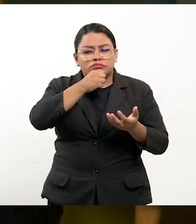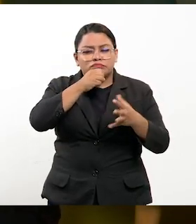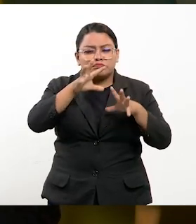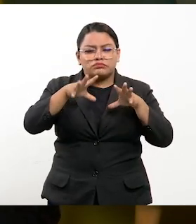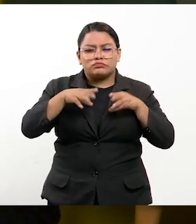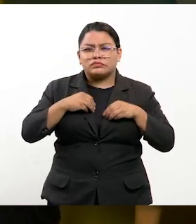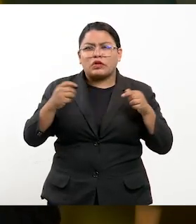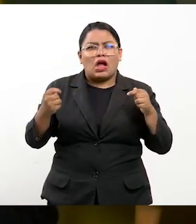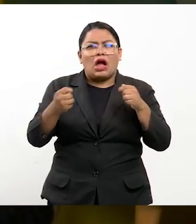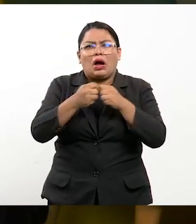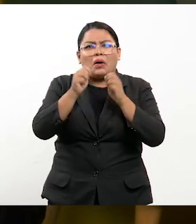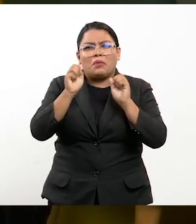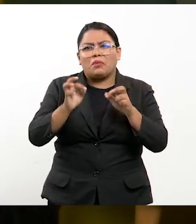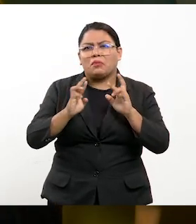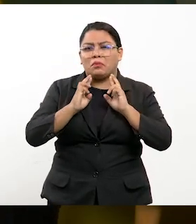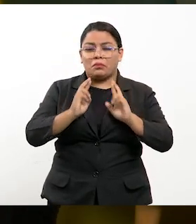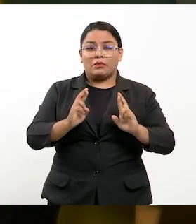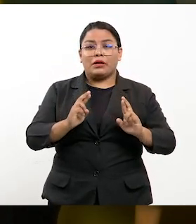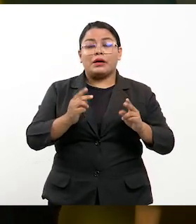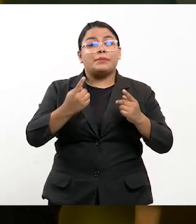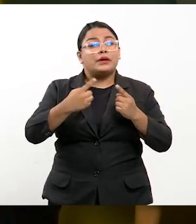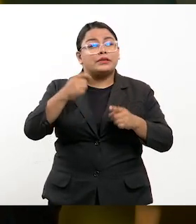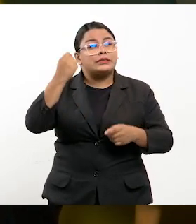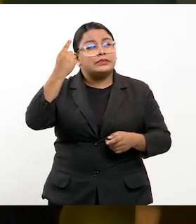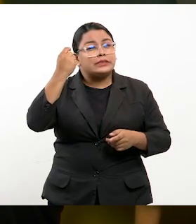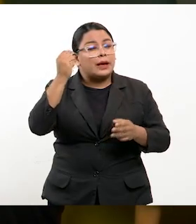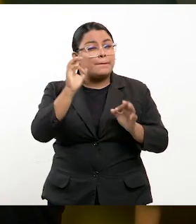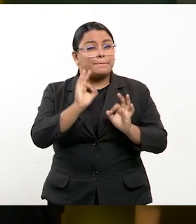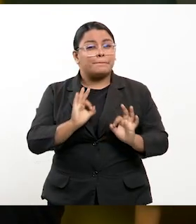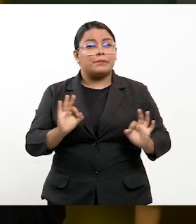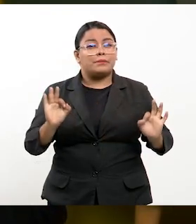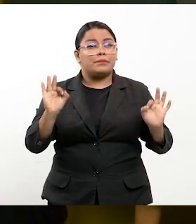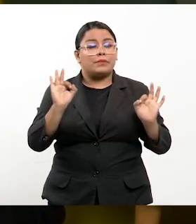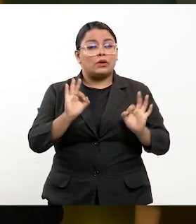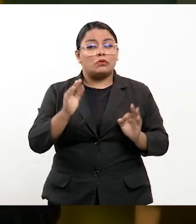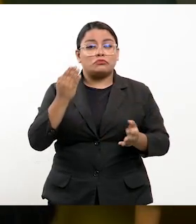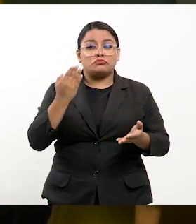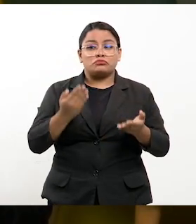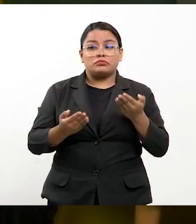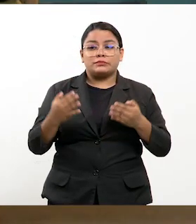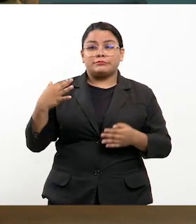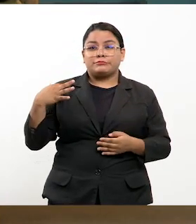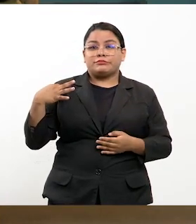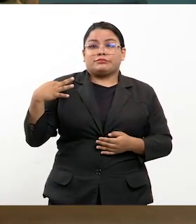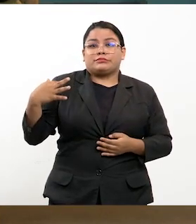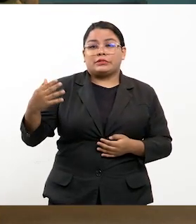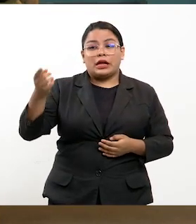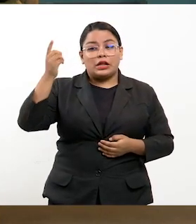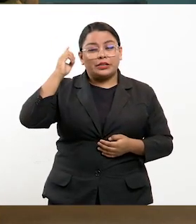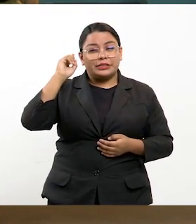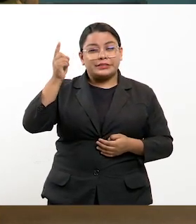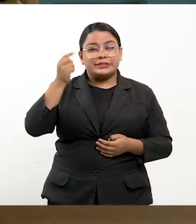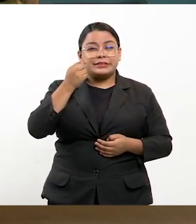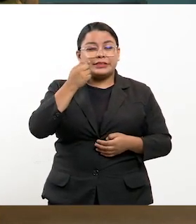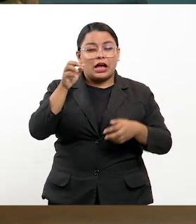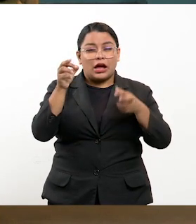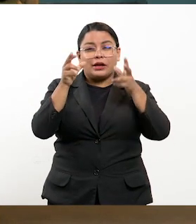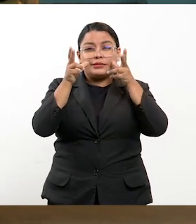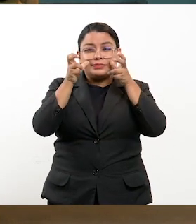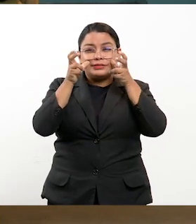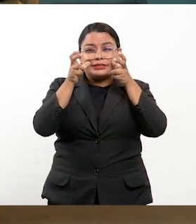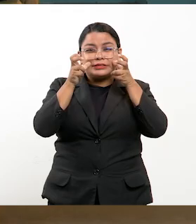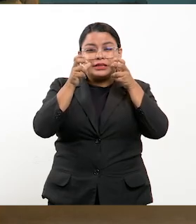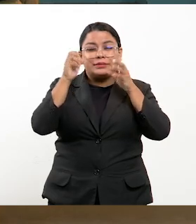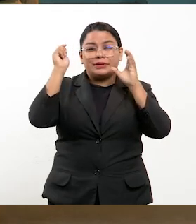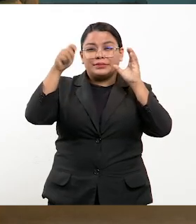justa para poder resolver. Pero para comprender un poco mejor esto, Paola, ¿qué te parece si invitamos a nuestros docentes para que observen